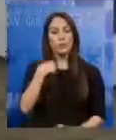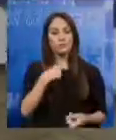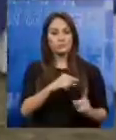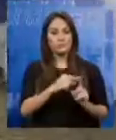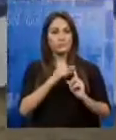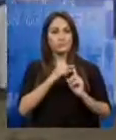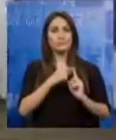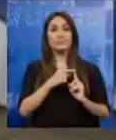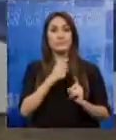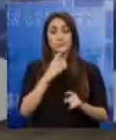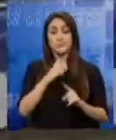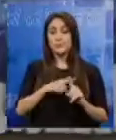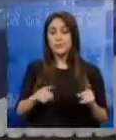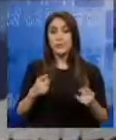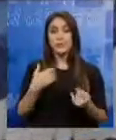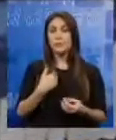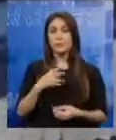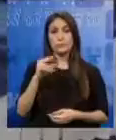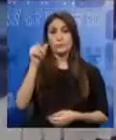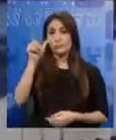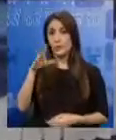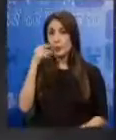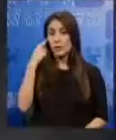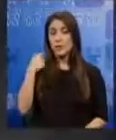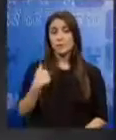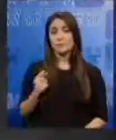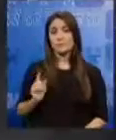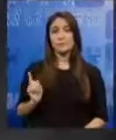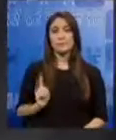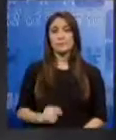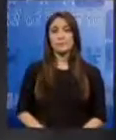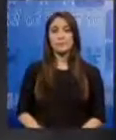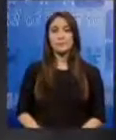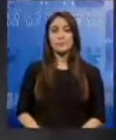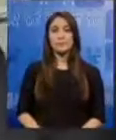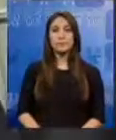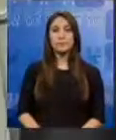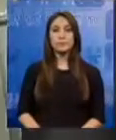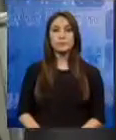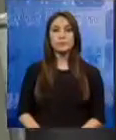Volvió a decir que no se refería al mandatario.